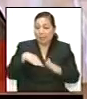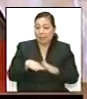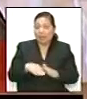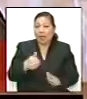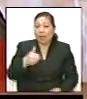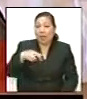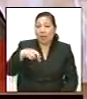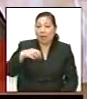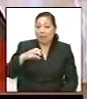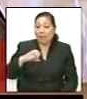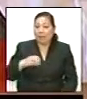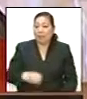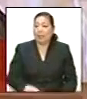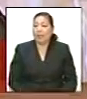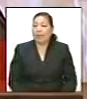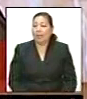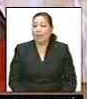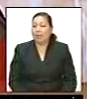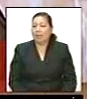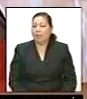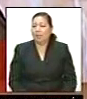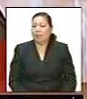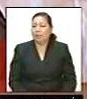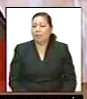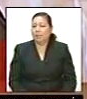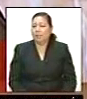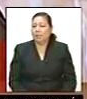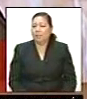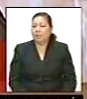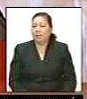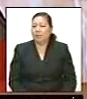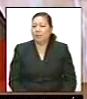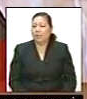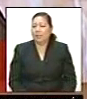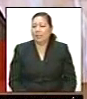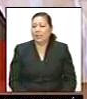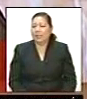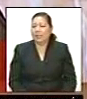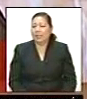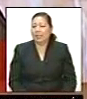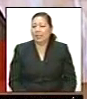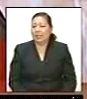APEC. Y Colombia todavía no es miembro de APEC.